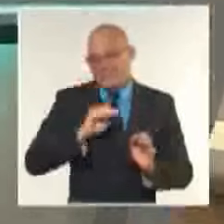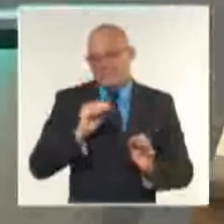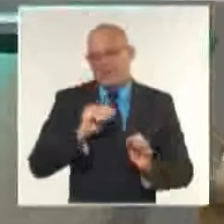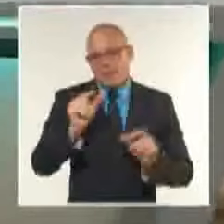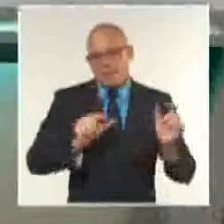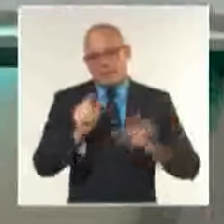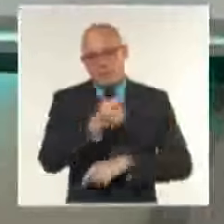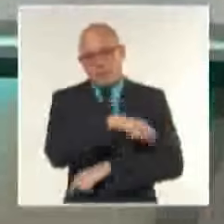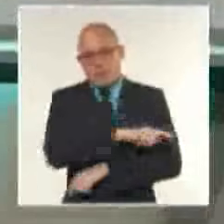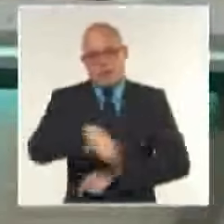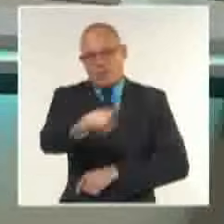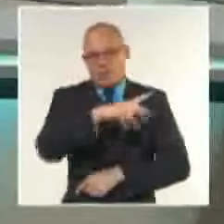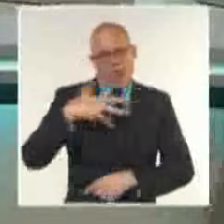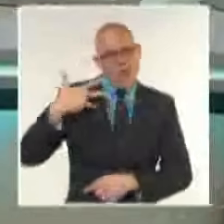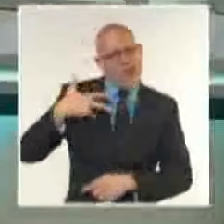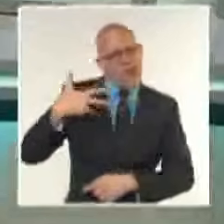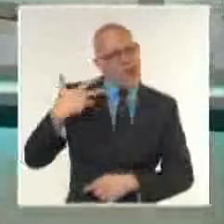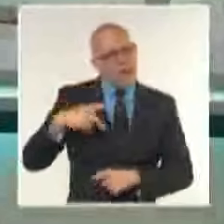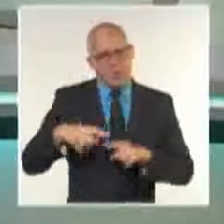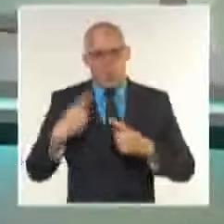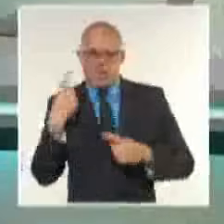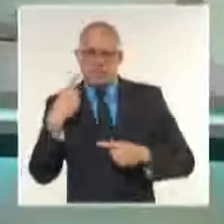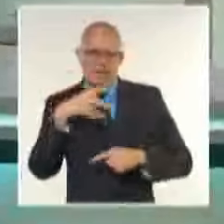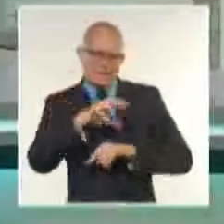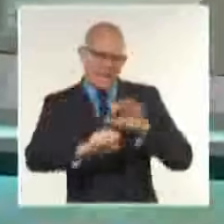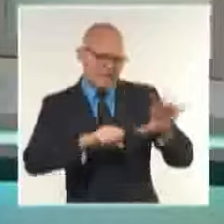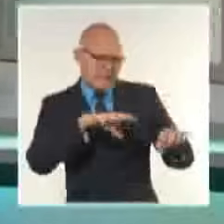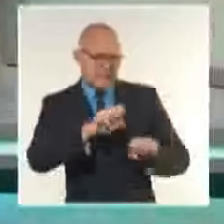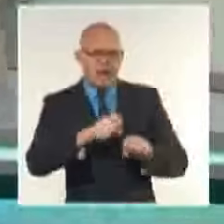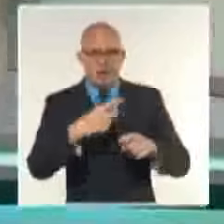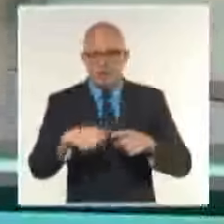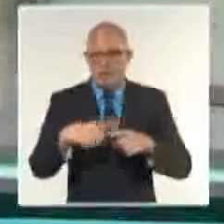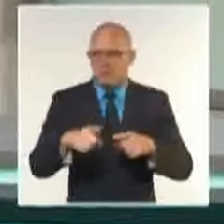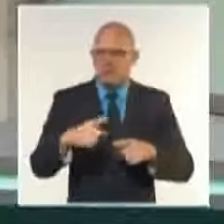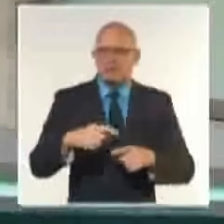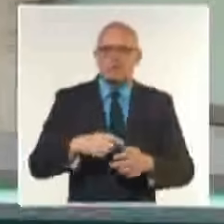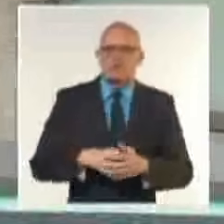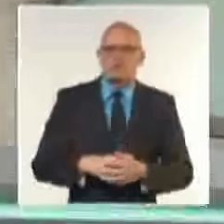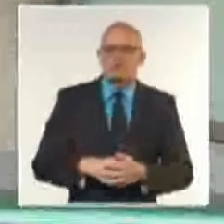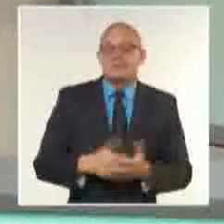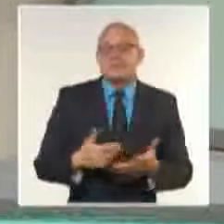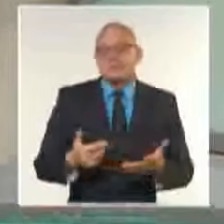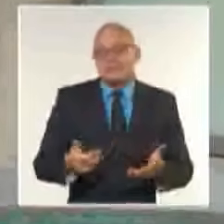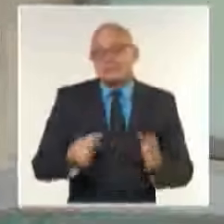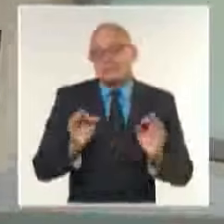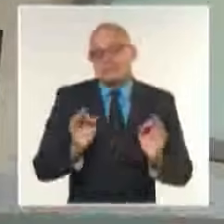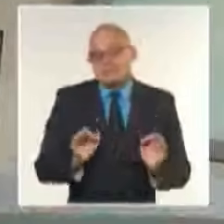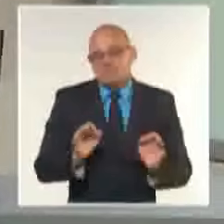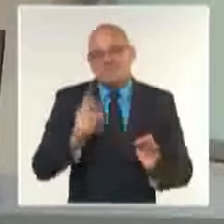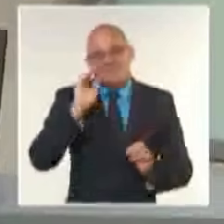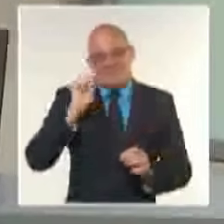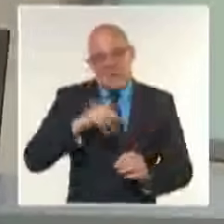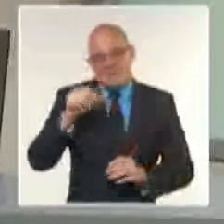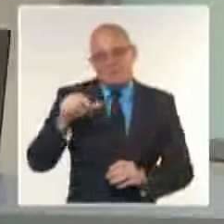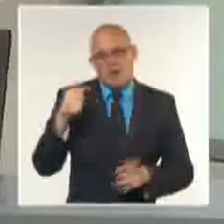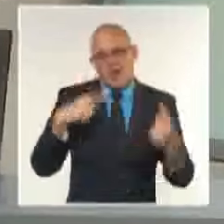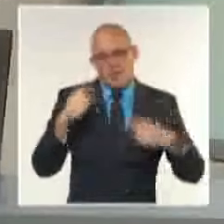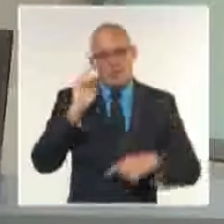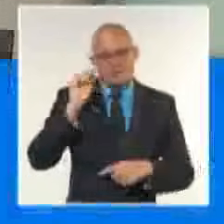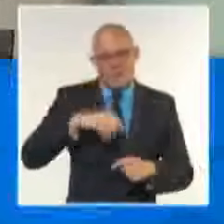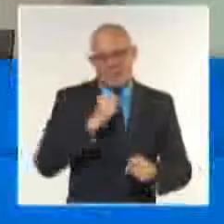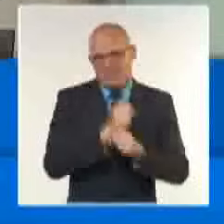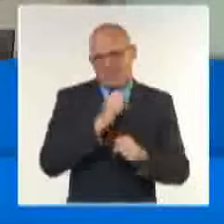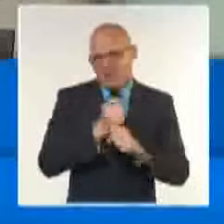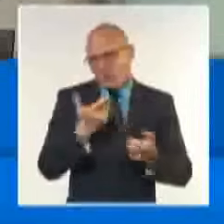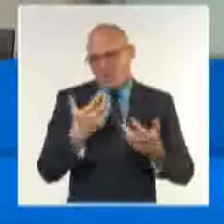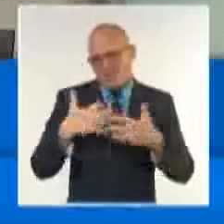otra vez. Yo creo que es absolutamente lógico que sea así. El que usa como suyos, como privados, los recursos que no le